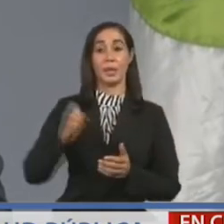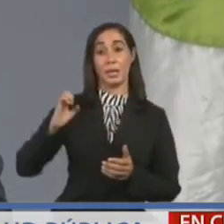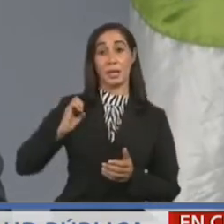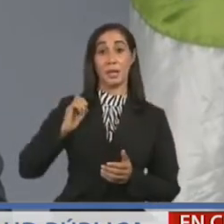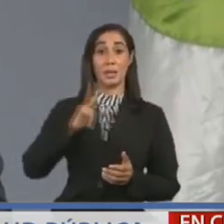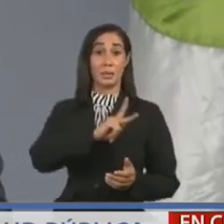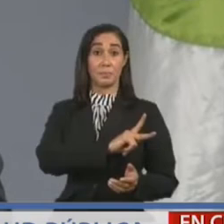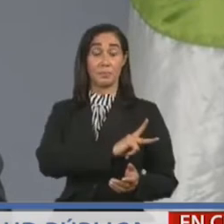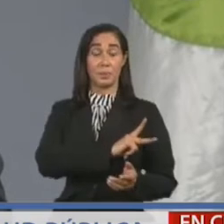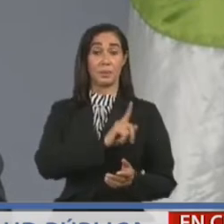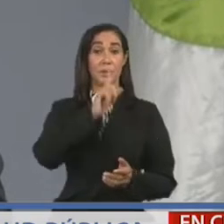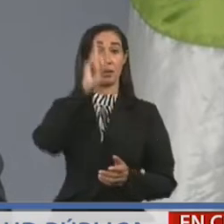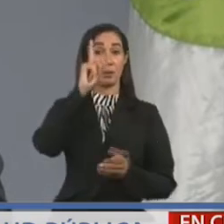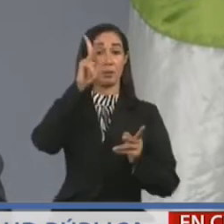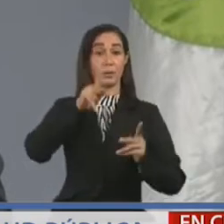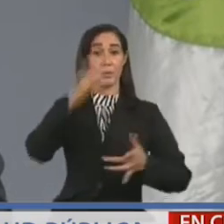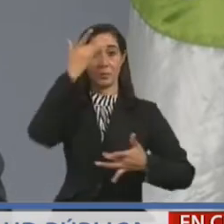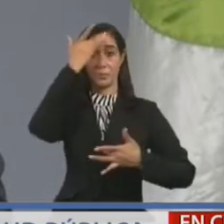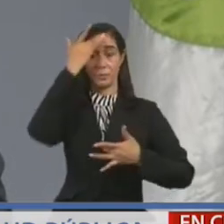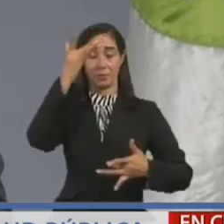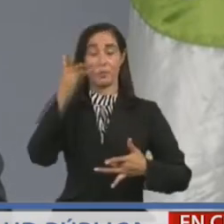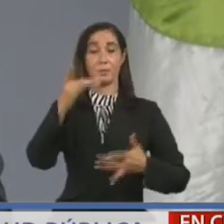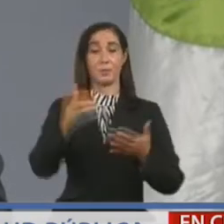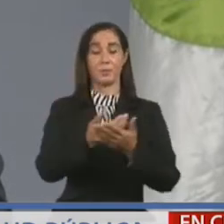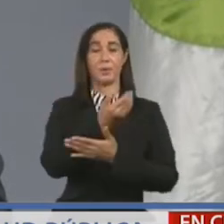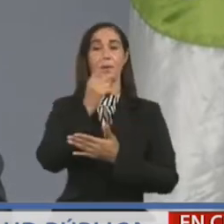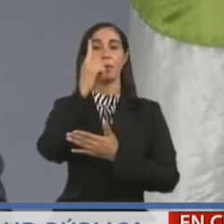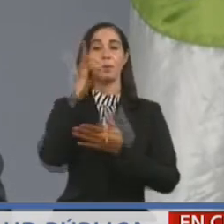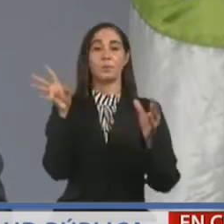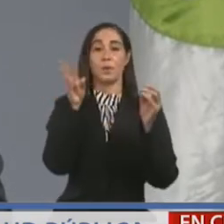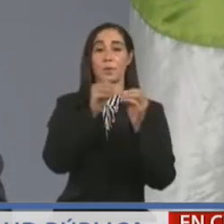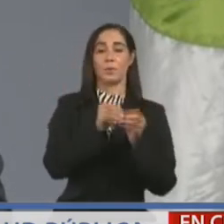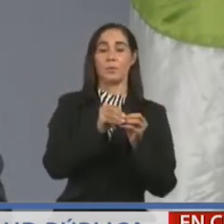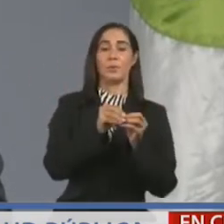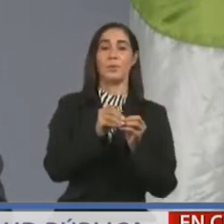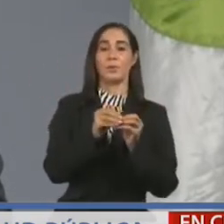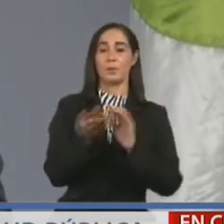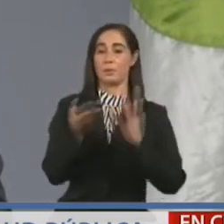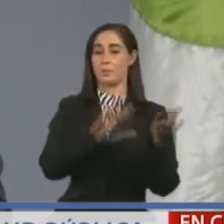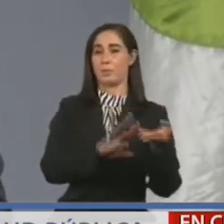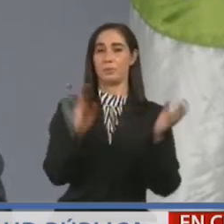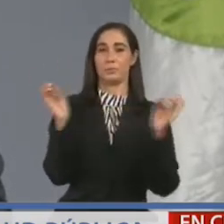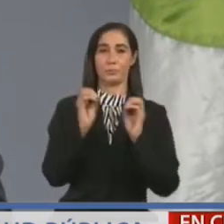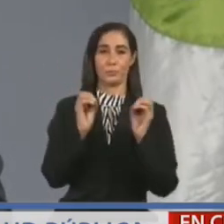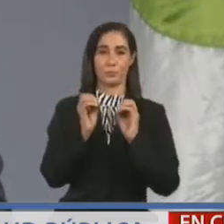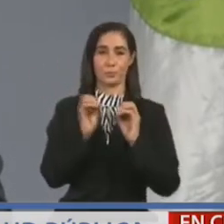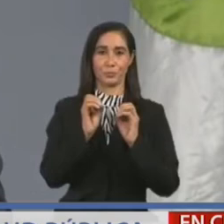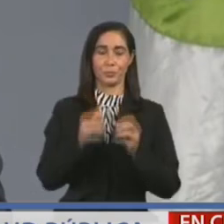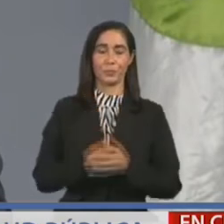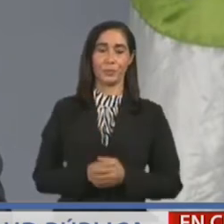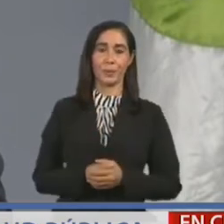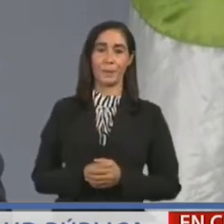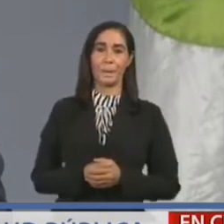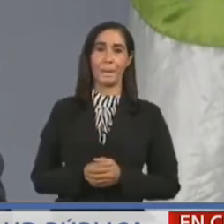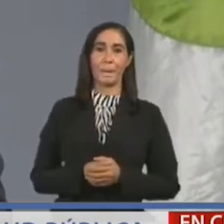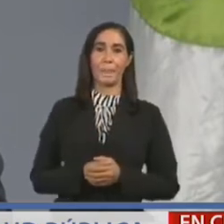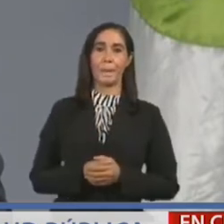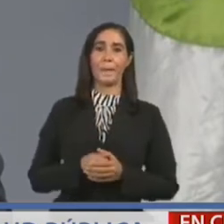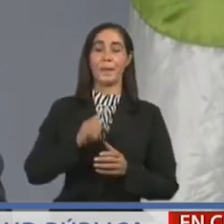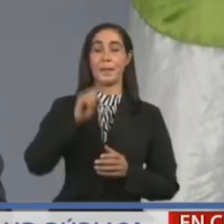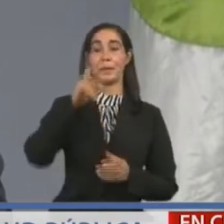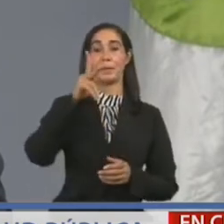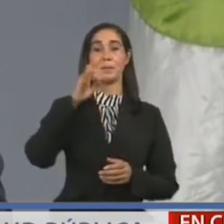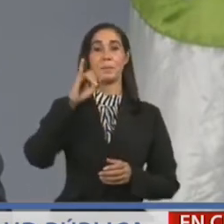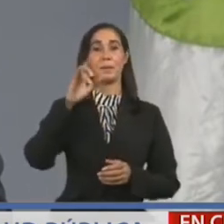Piña, 1 caso nuevo, 1 acumulado, ningún fallecimiento.